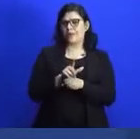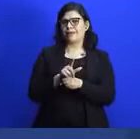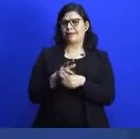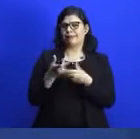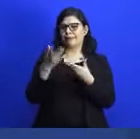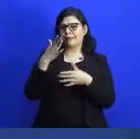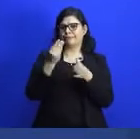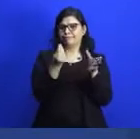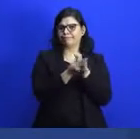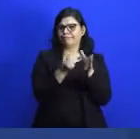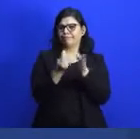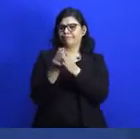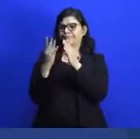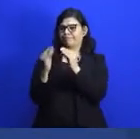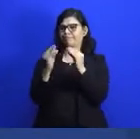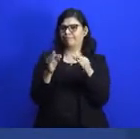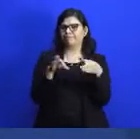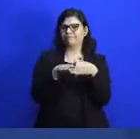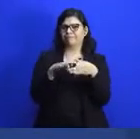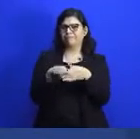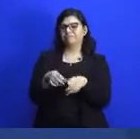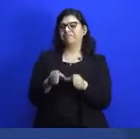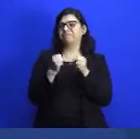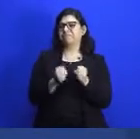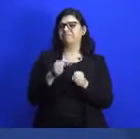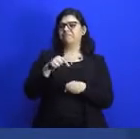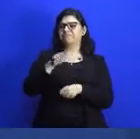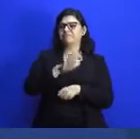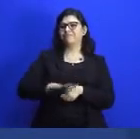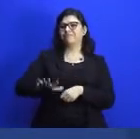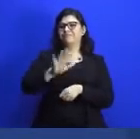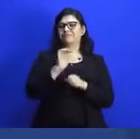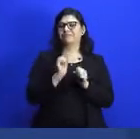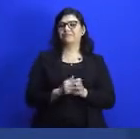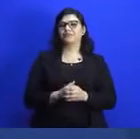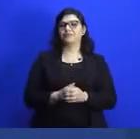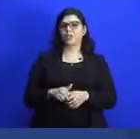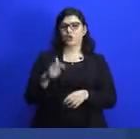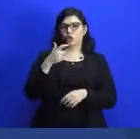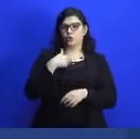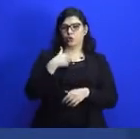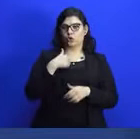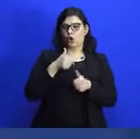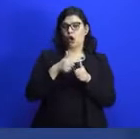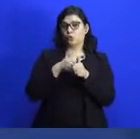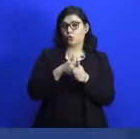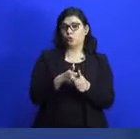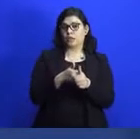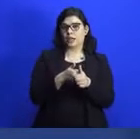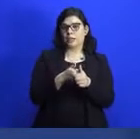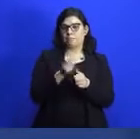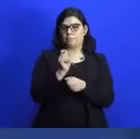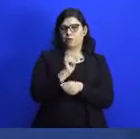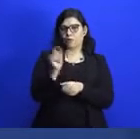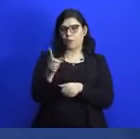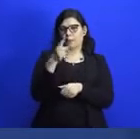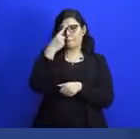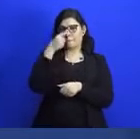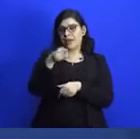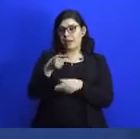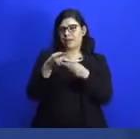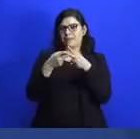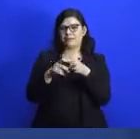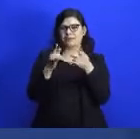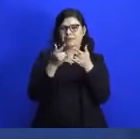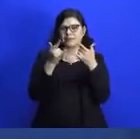constante, en fin, este es el lugar. Yo entré a la compañía como auxiliar especializado en la parte de deliveries. Ahí comenzó mi